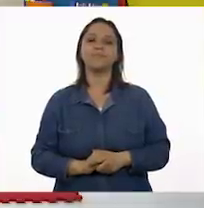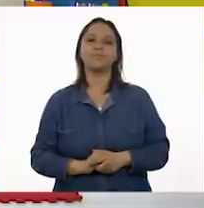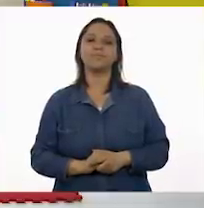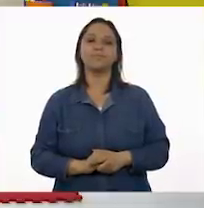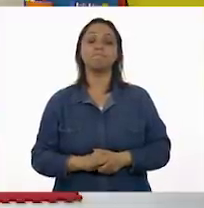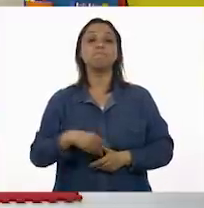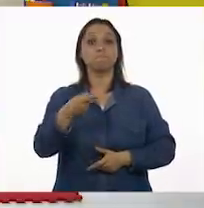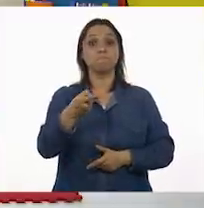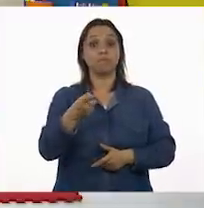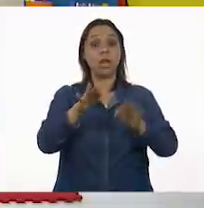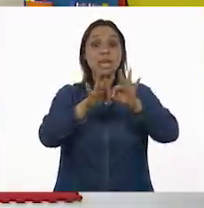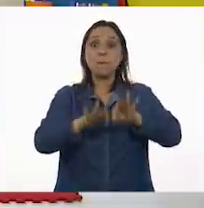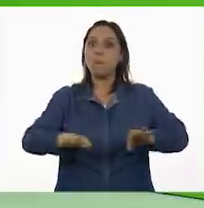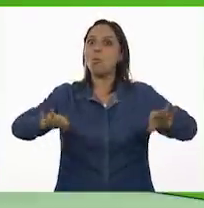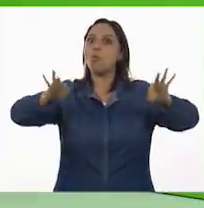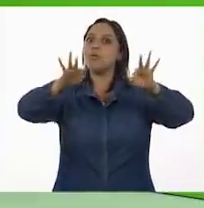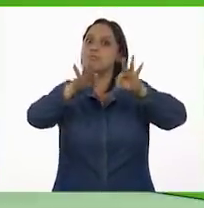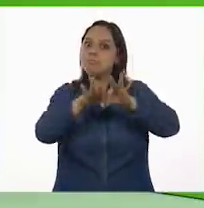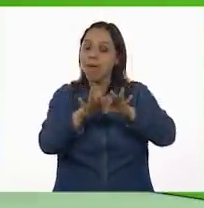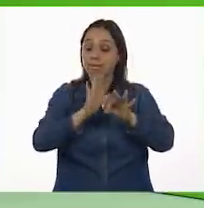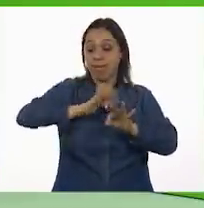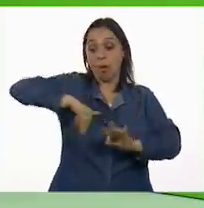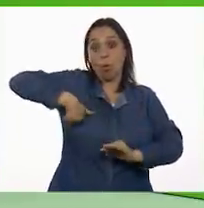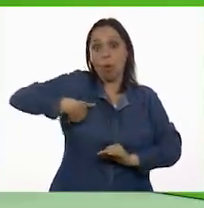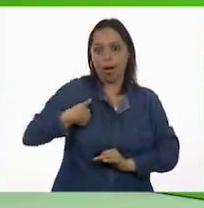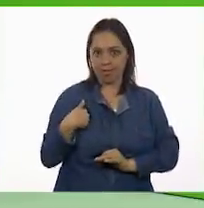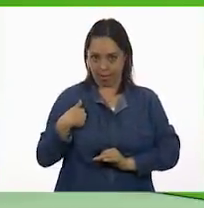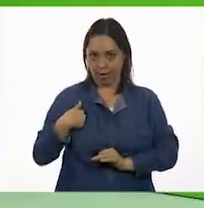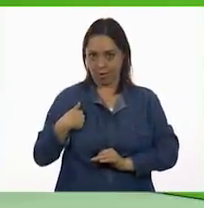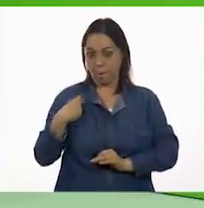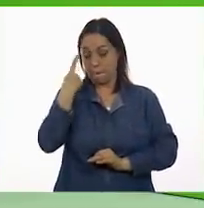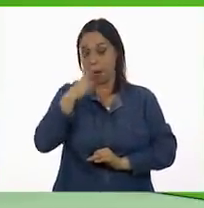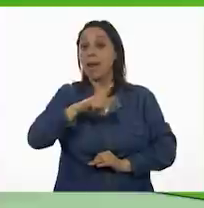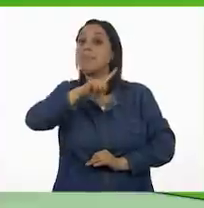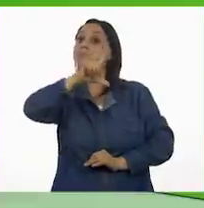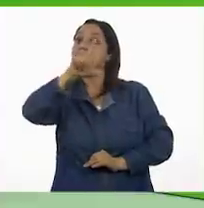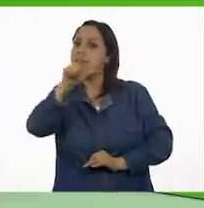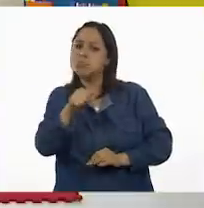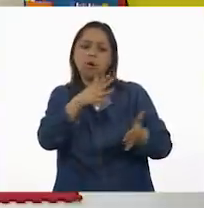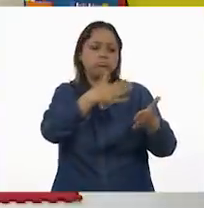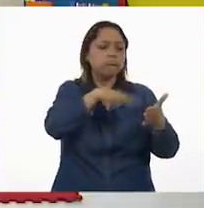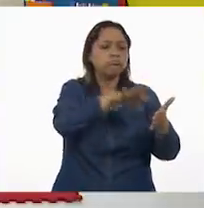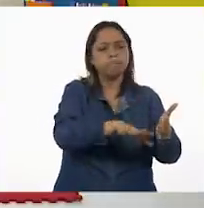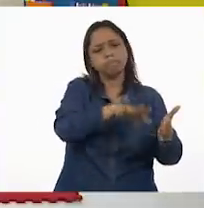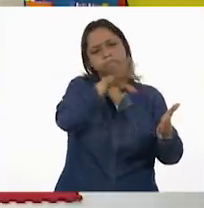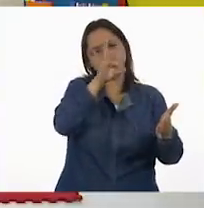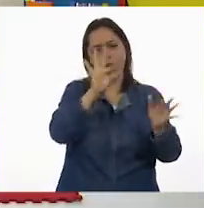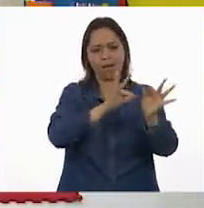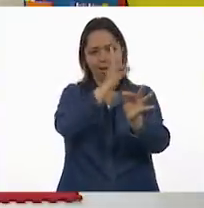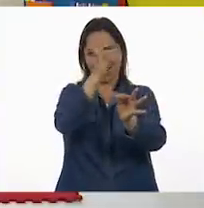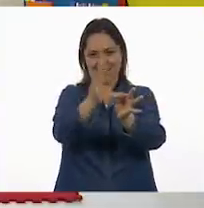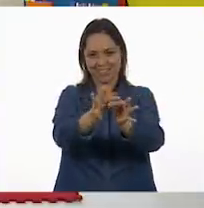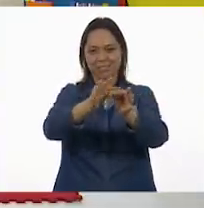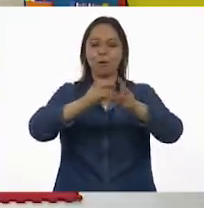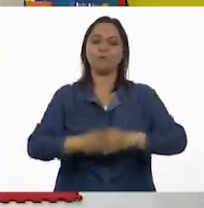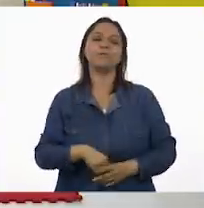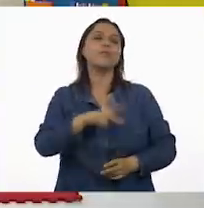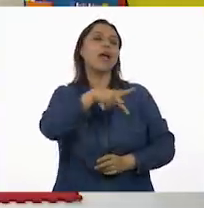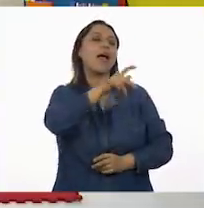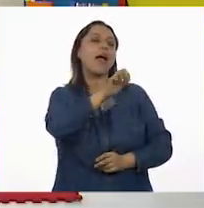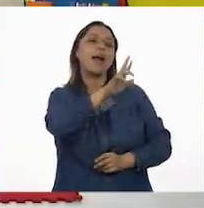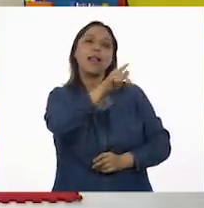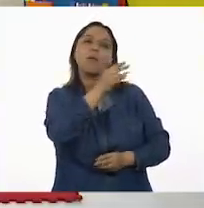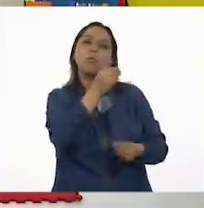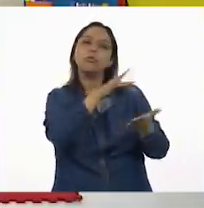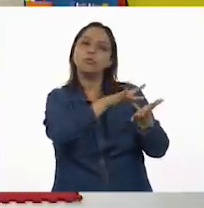Es importante tener todos esos datos a la mano para consultarlos después. ¡Listo! ¡Ay, Carla!